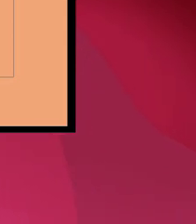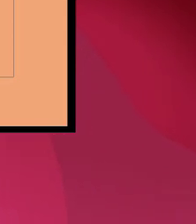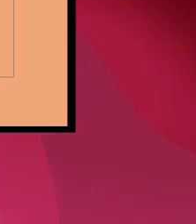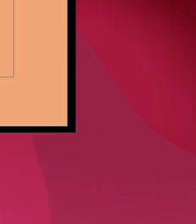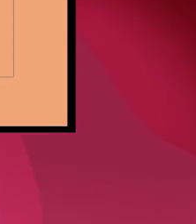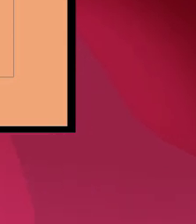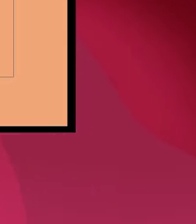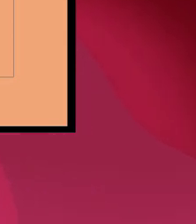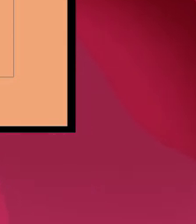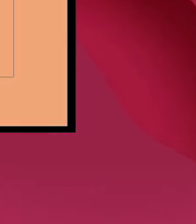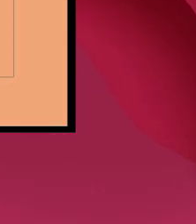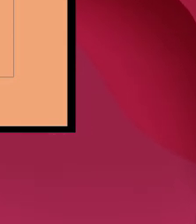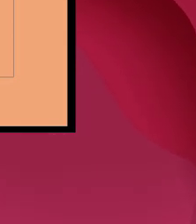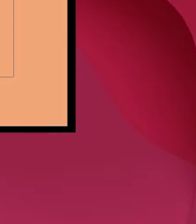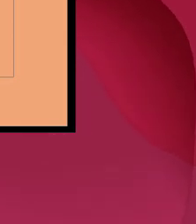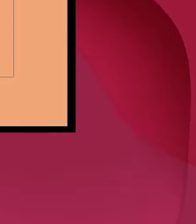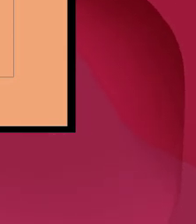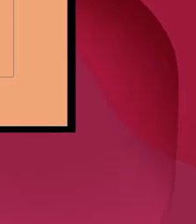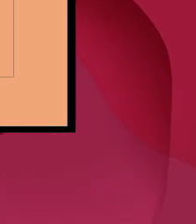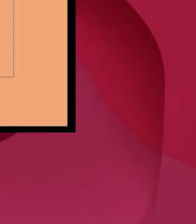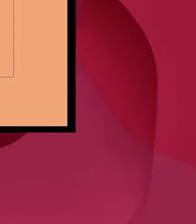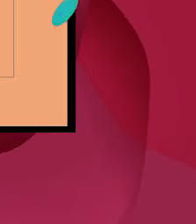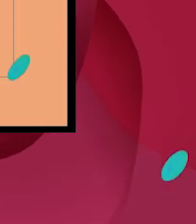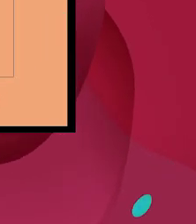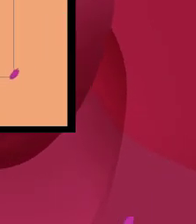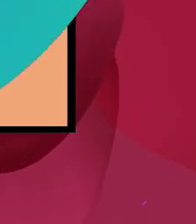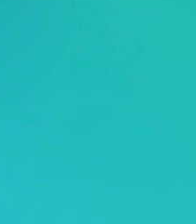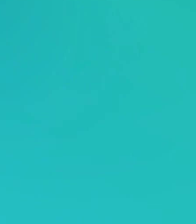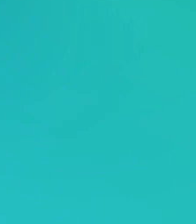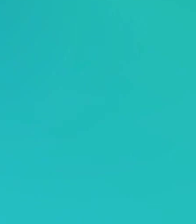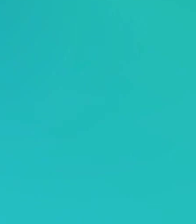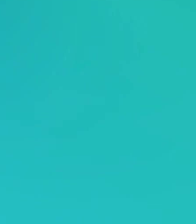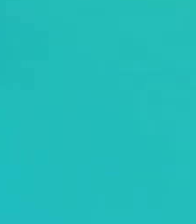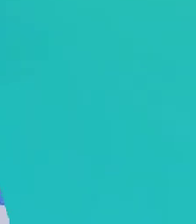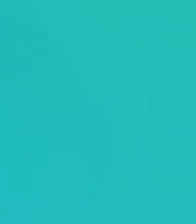kundello naichi keyo hinuyo na niñu.